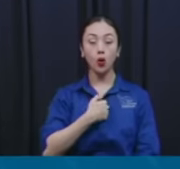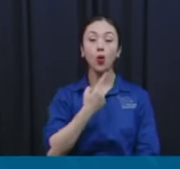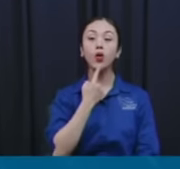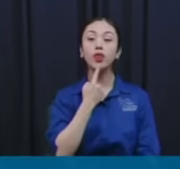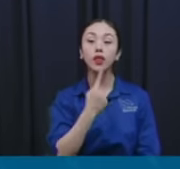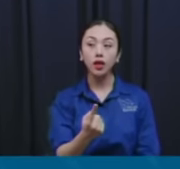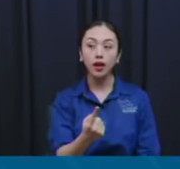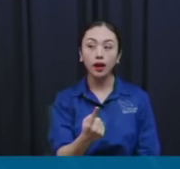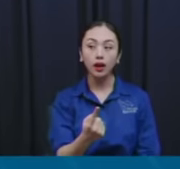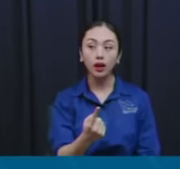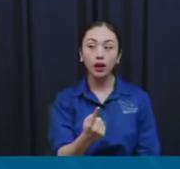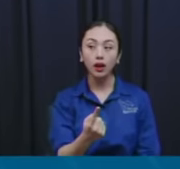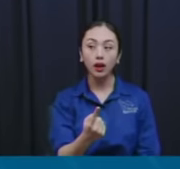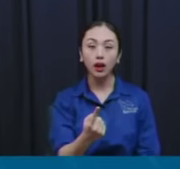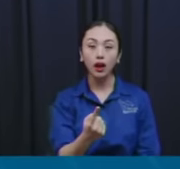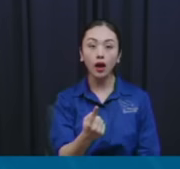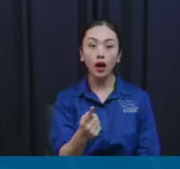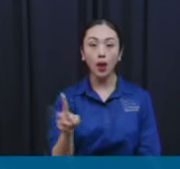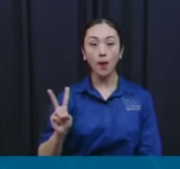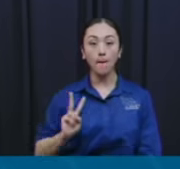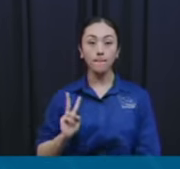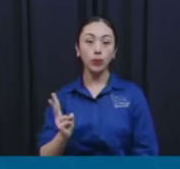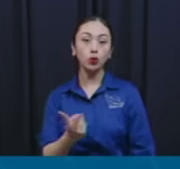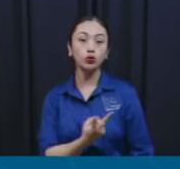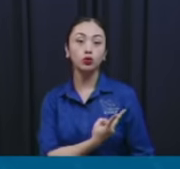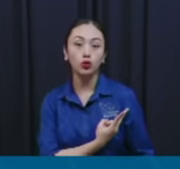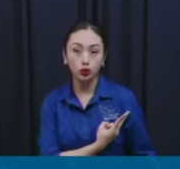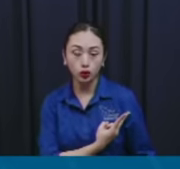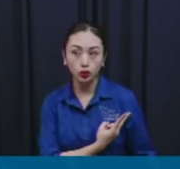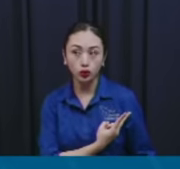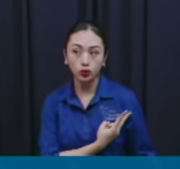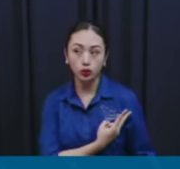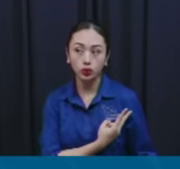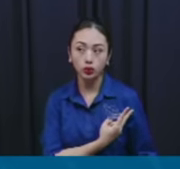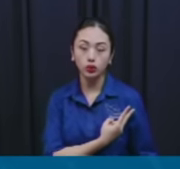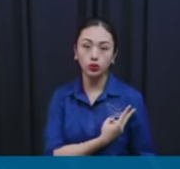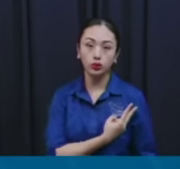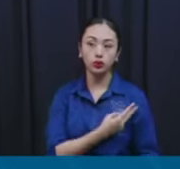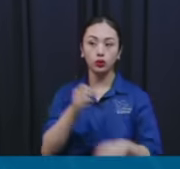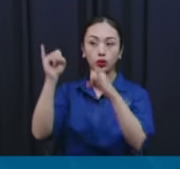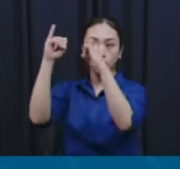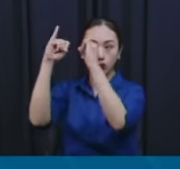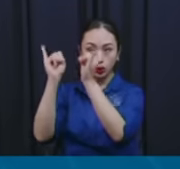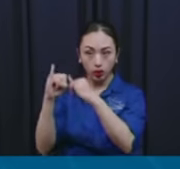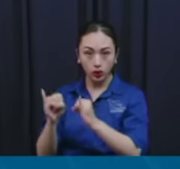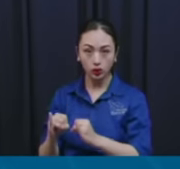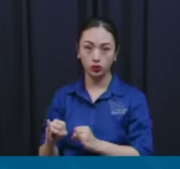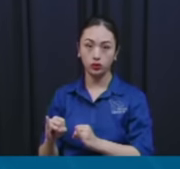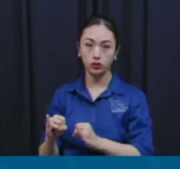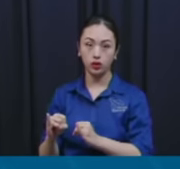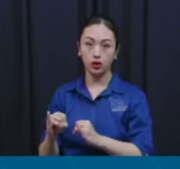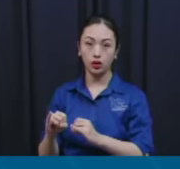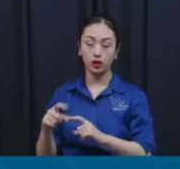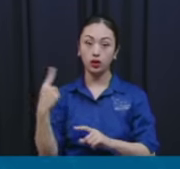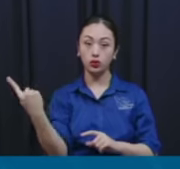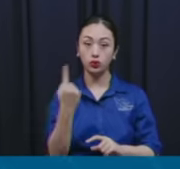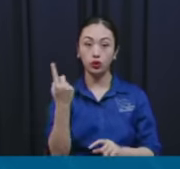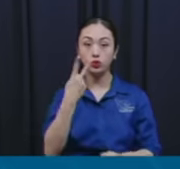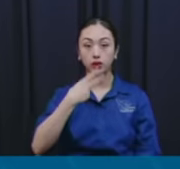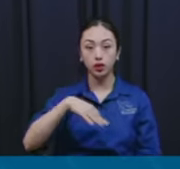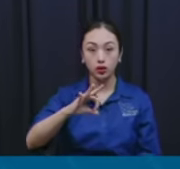dije vosotros sois dioses y todos sois hijos del